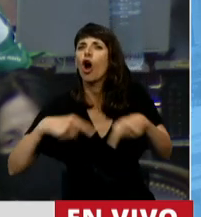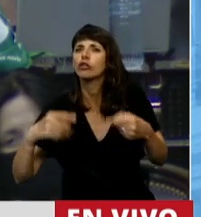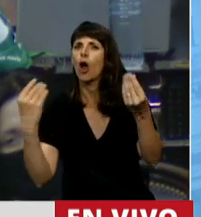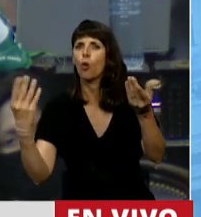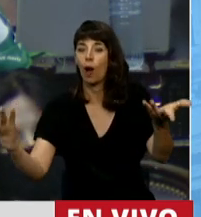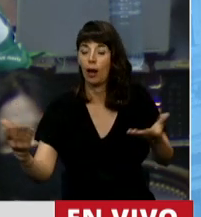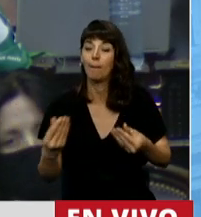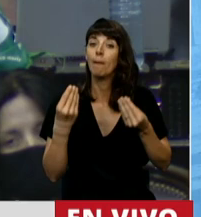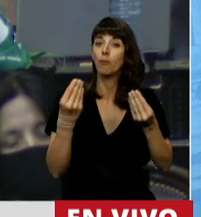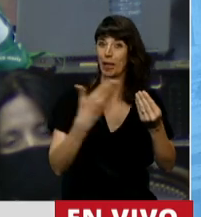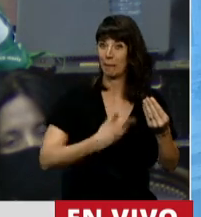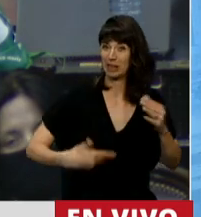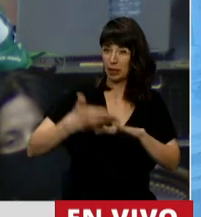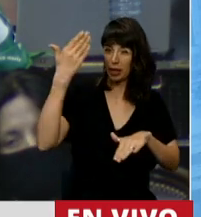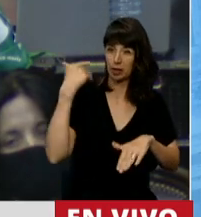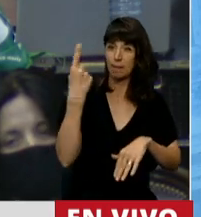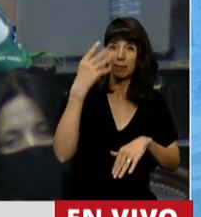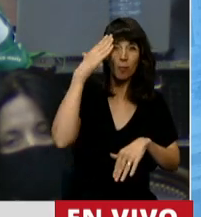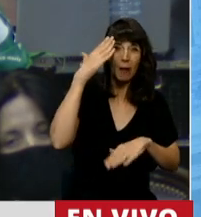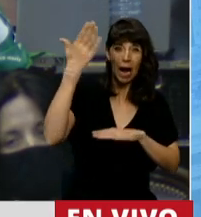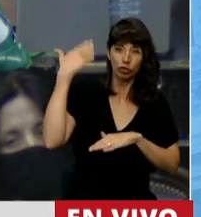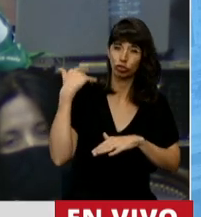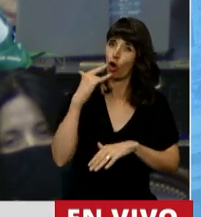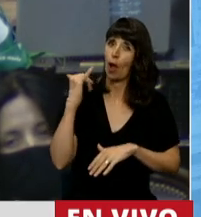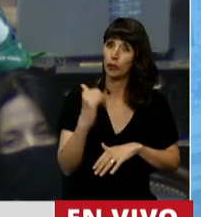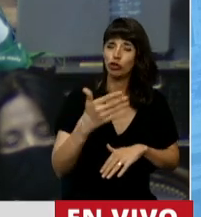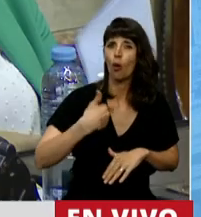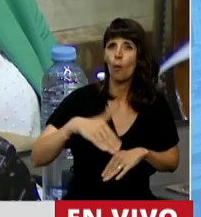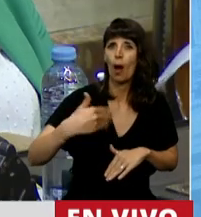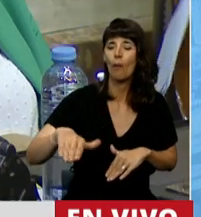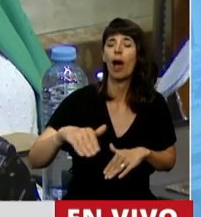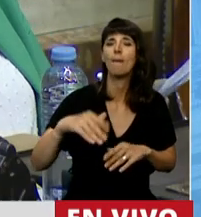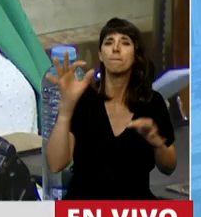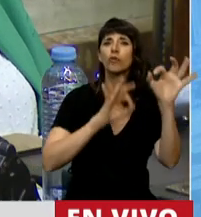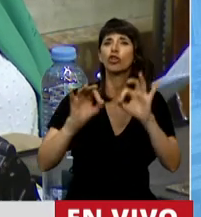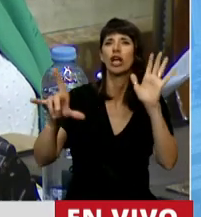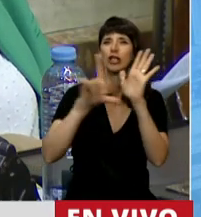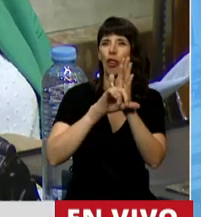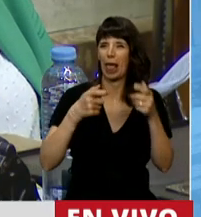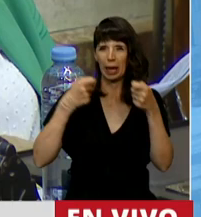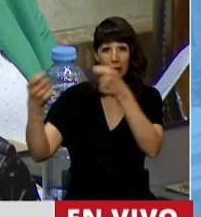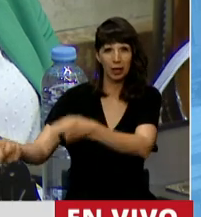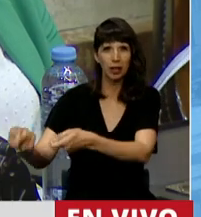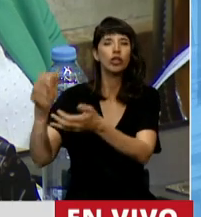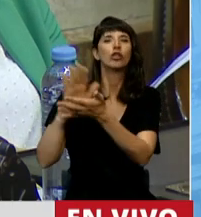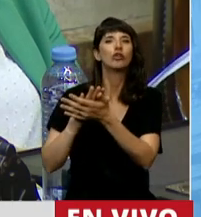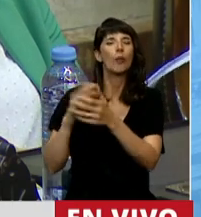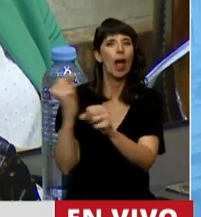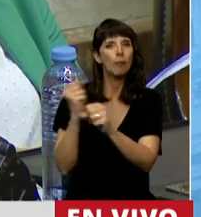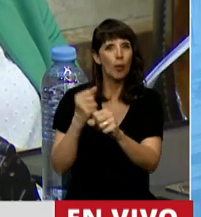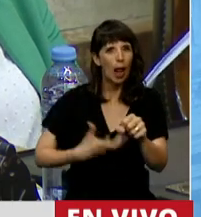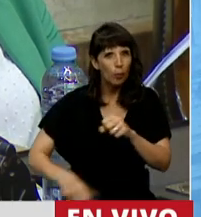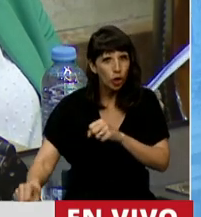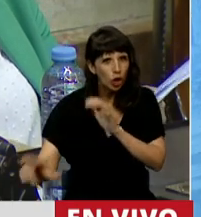Porque cuando el presidente el 1 de marzo anunció que iba a enviar el proyecto de ley de legalización del aborto, yo esperaba que lo